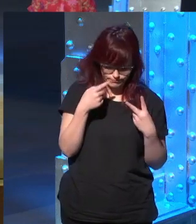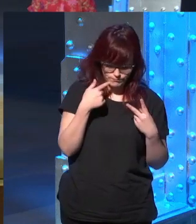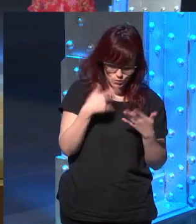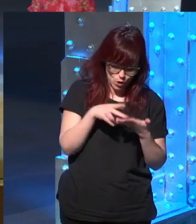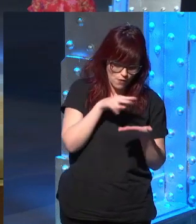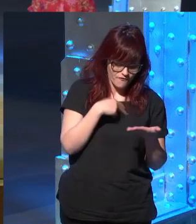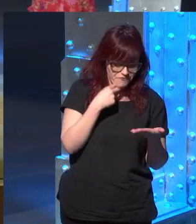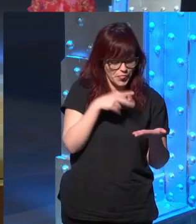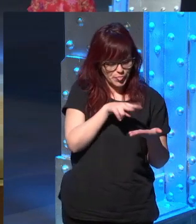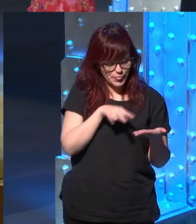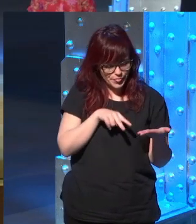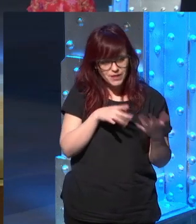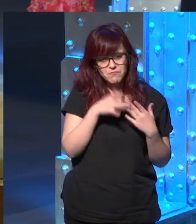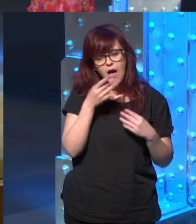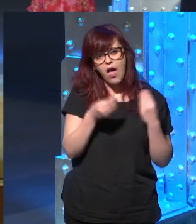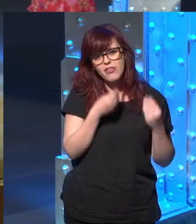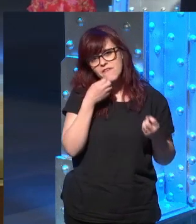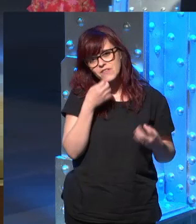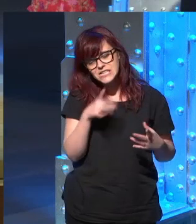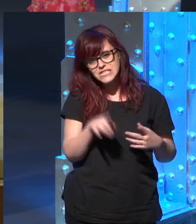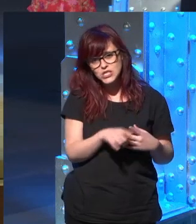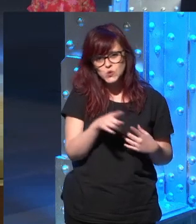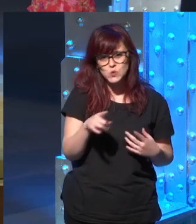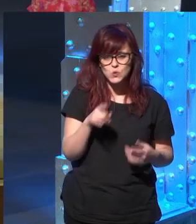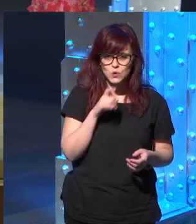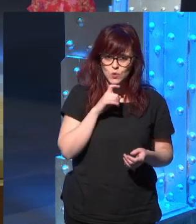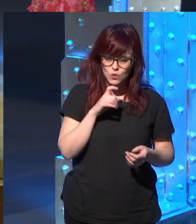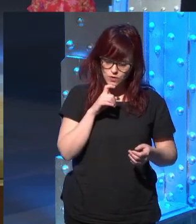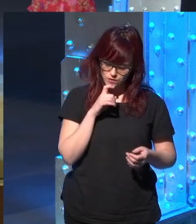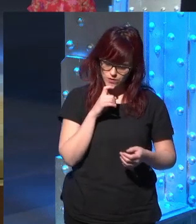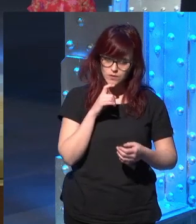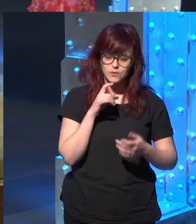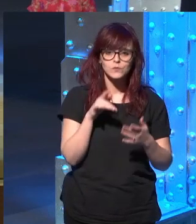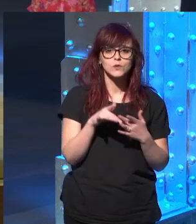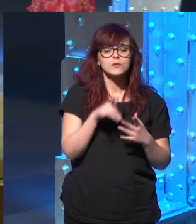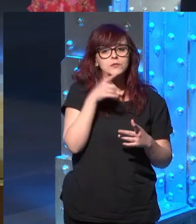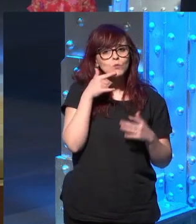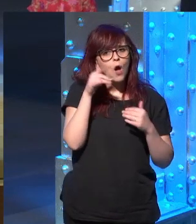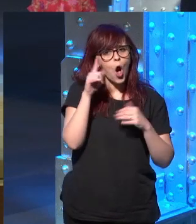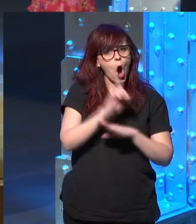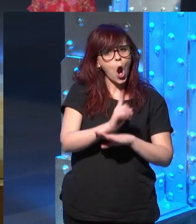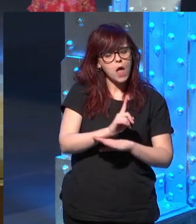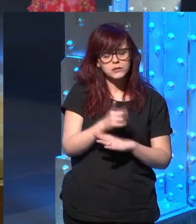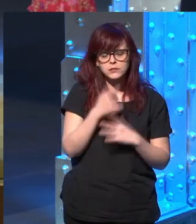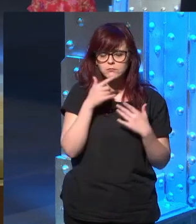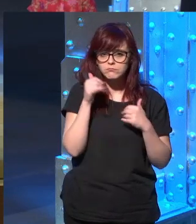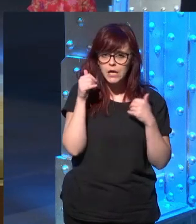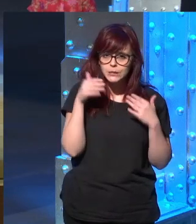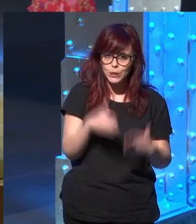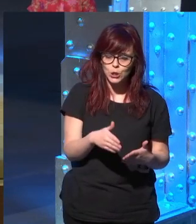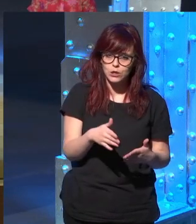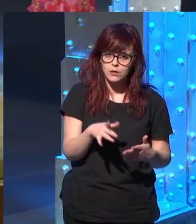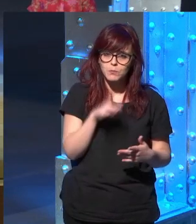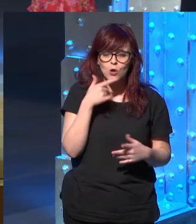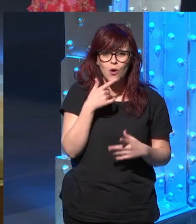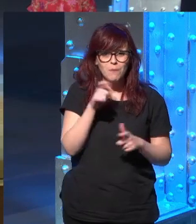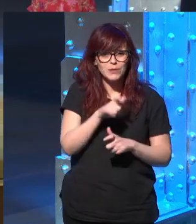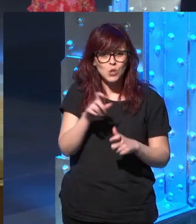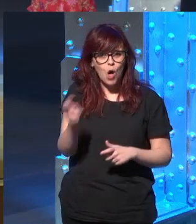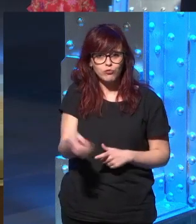bien, en si lo estás haciendo bien. Es mucha dedicación, muchas horas, que podrías estar con otra